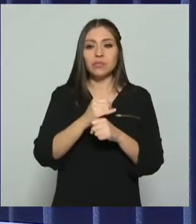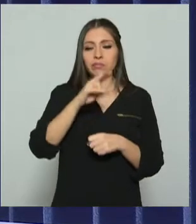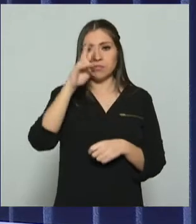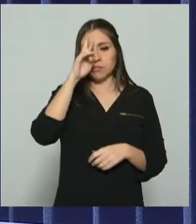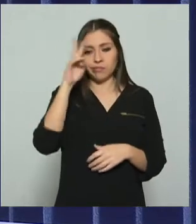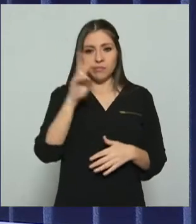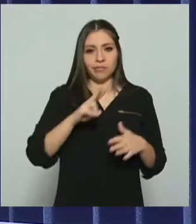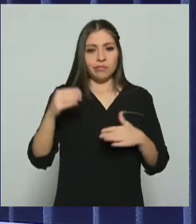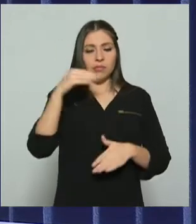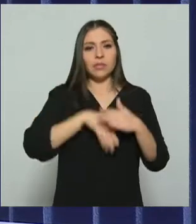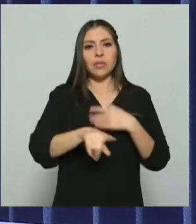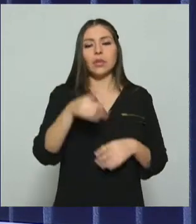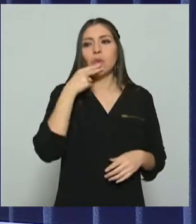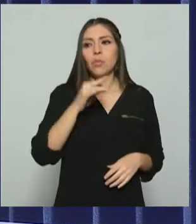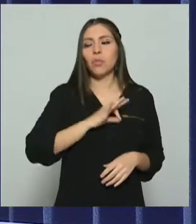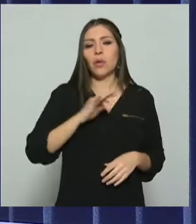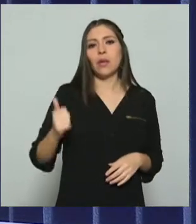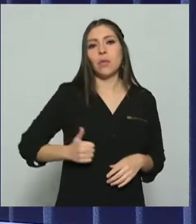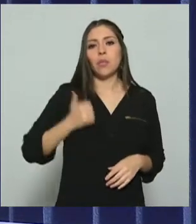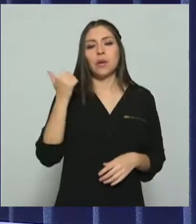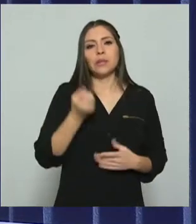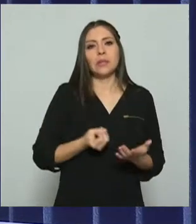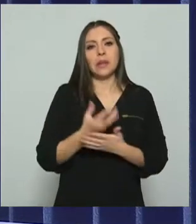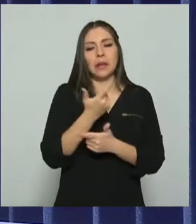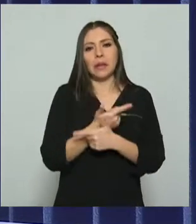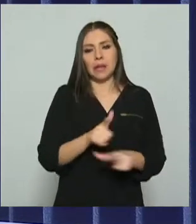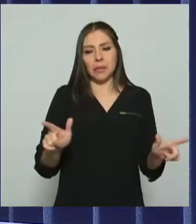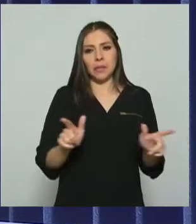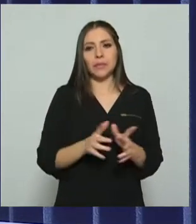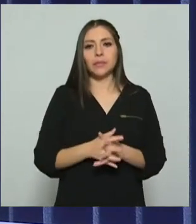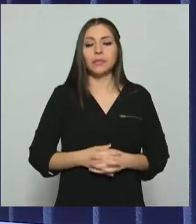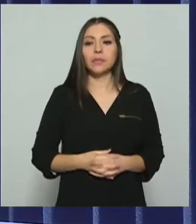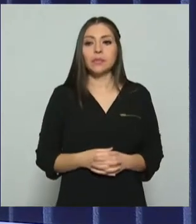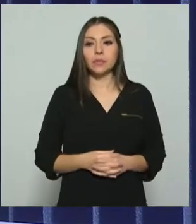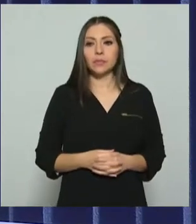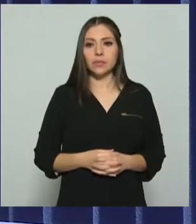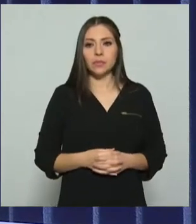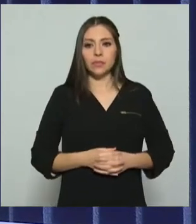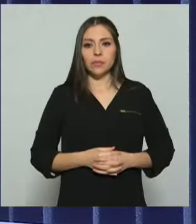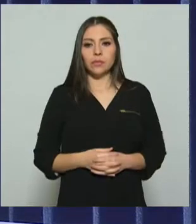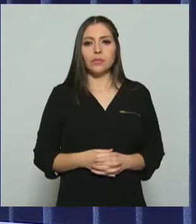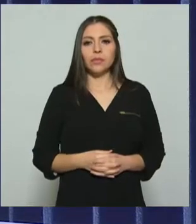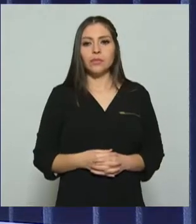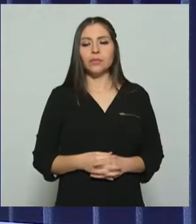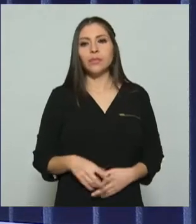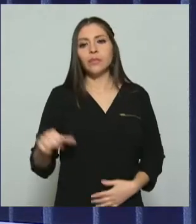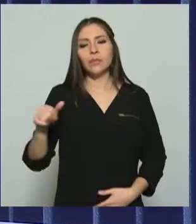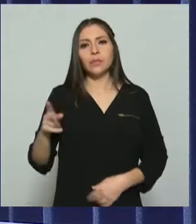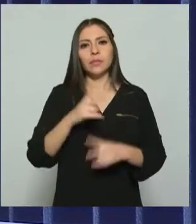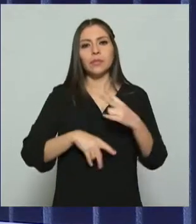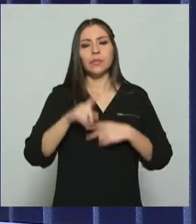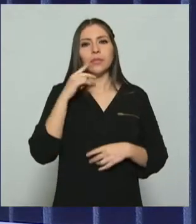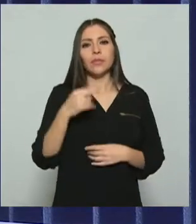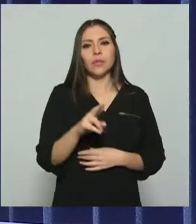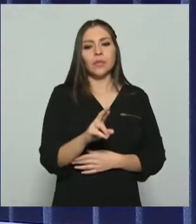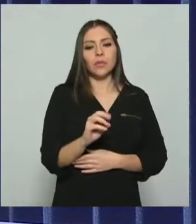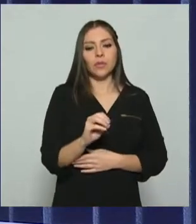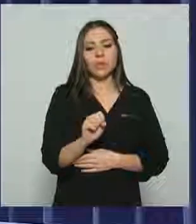va a aprovechar esto para salir libre. Tenemos esta mañana aquí en el estudio a Rosalinda